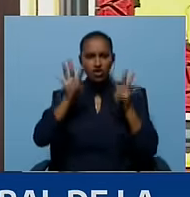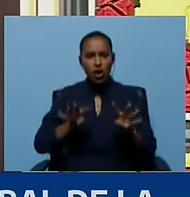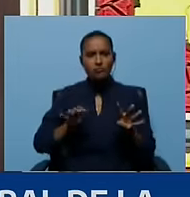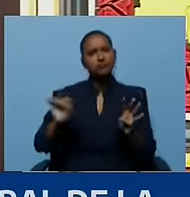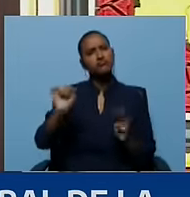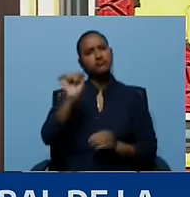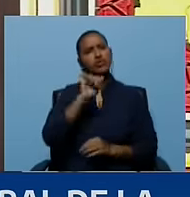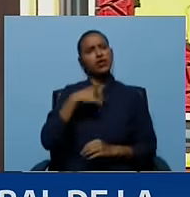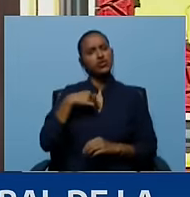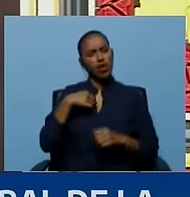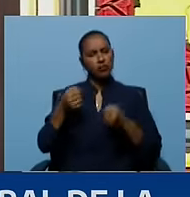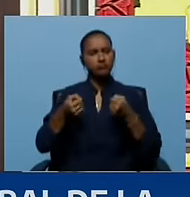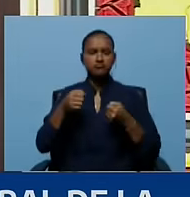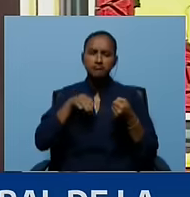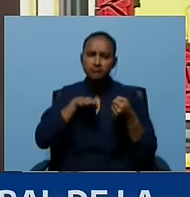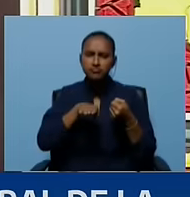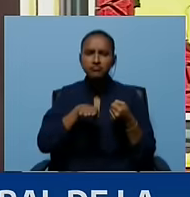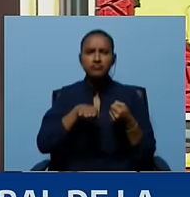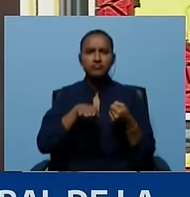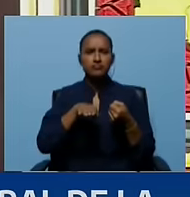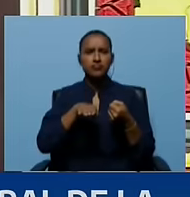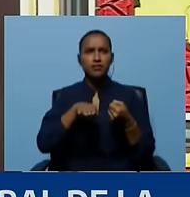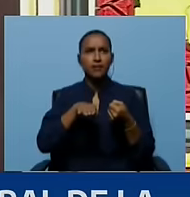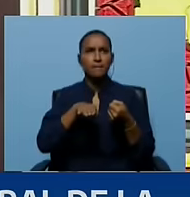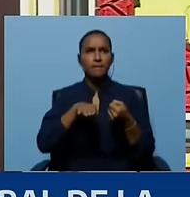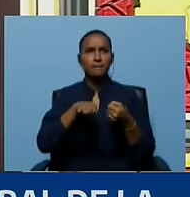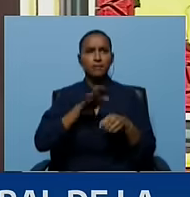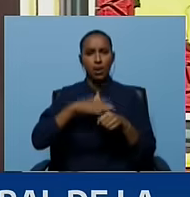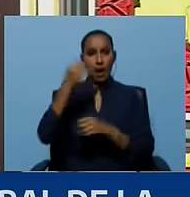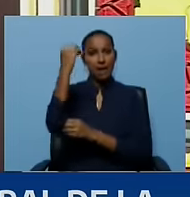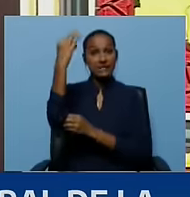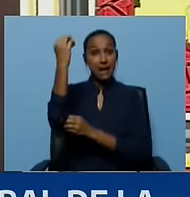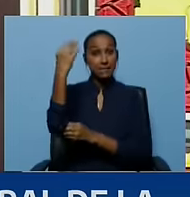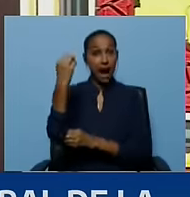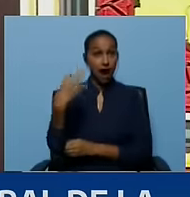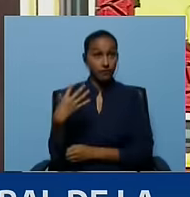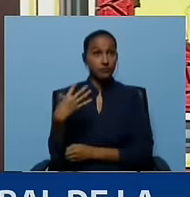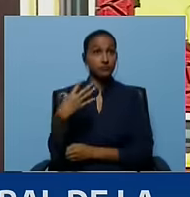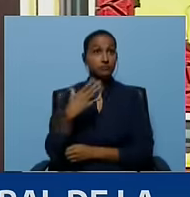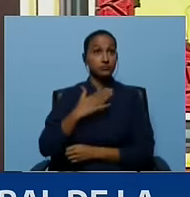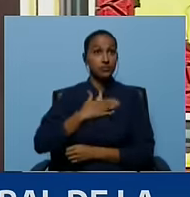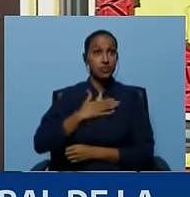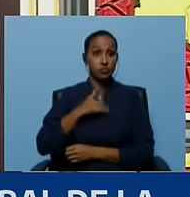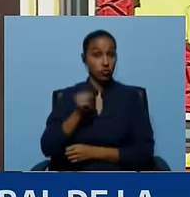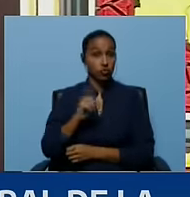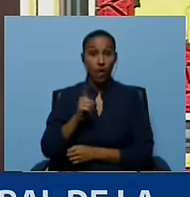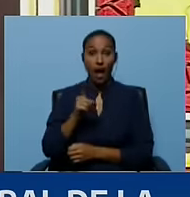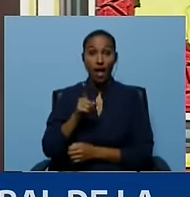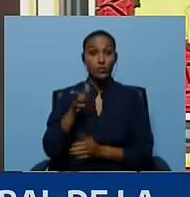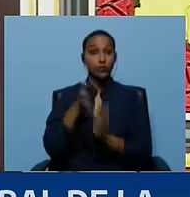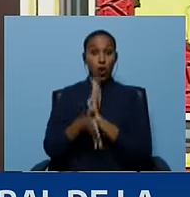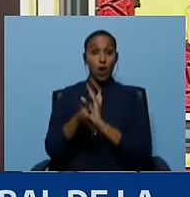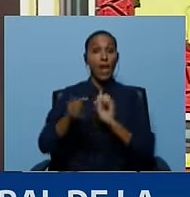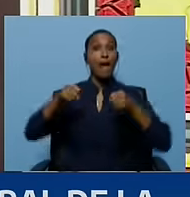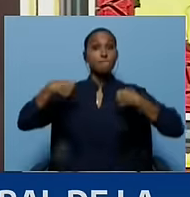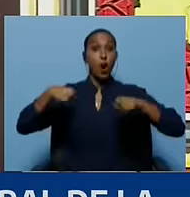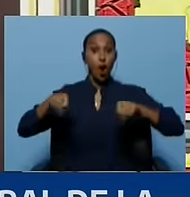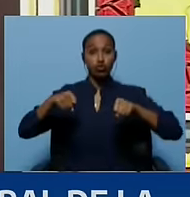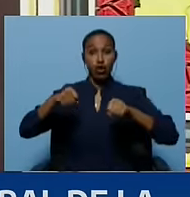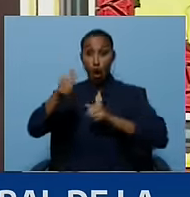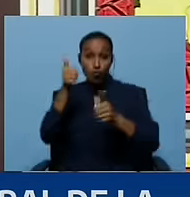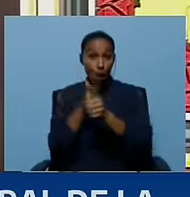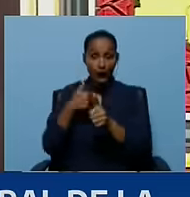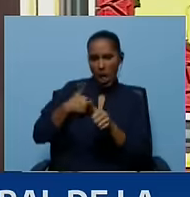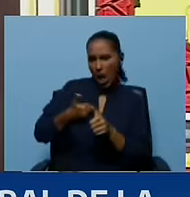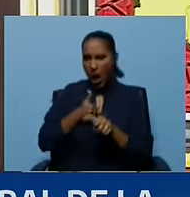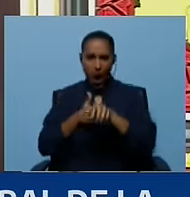Me paré en Crema Paraíso porque estaba el semáforo. Yo no ando trancando semáforos ni con caravanas ni nada de eso. Yo